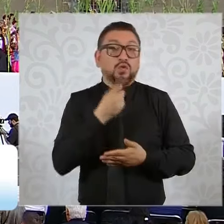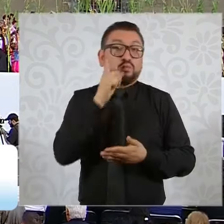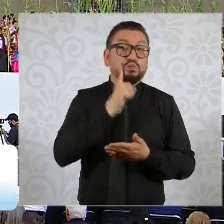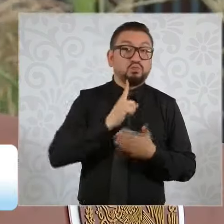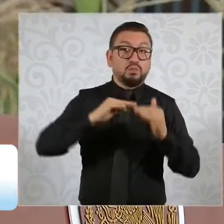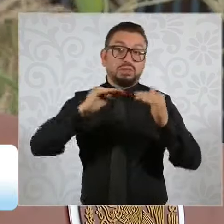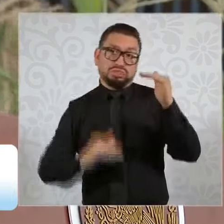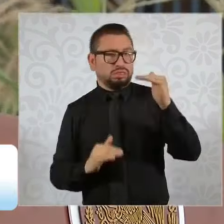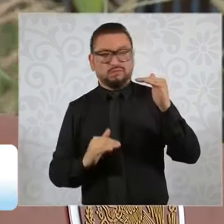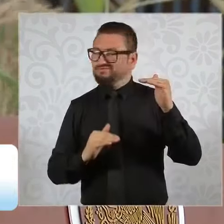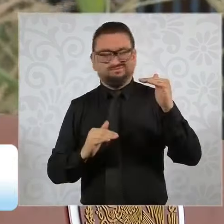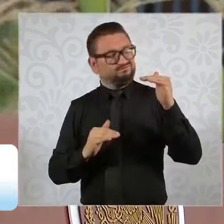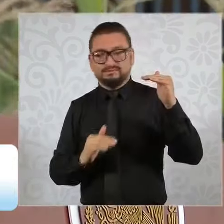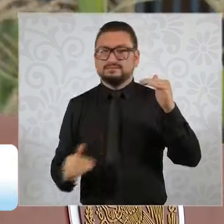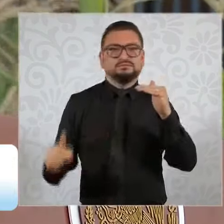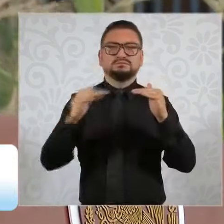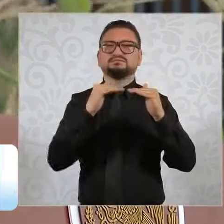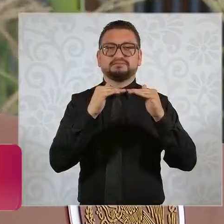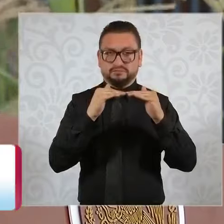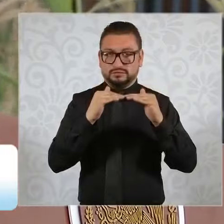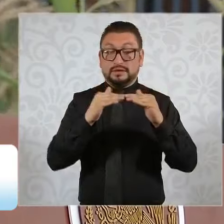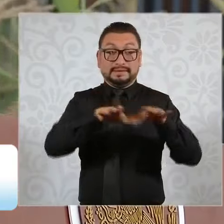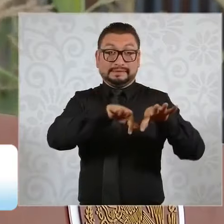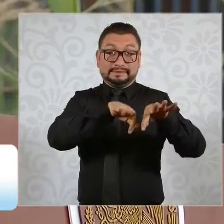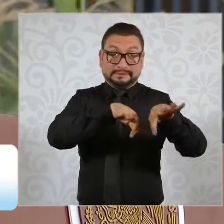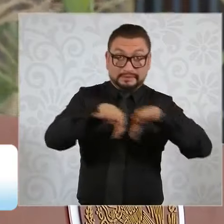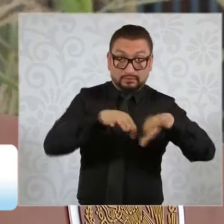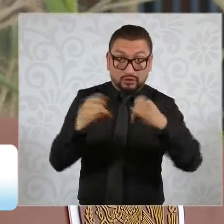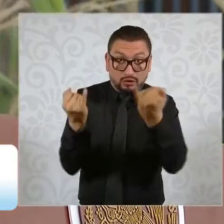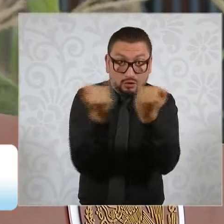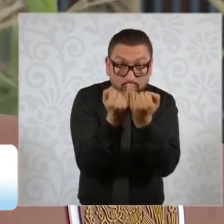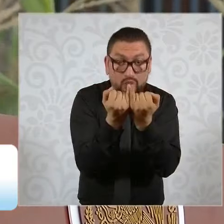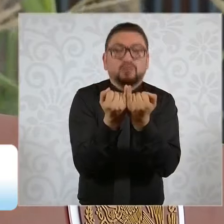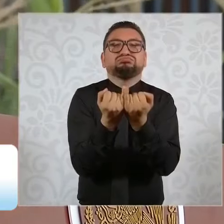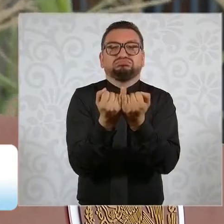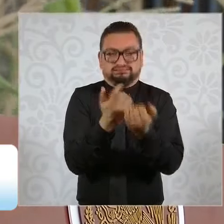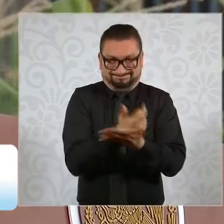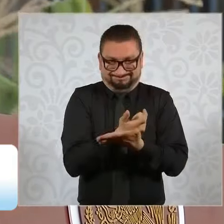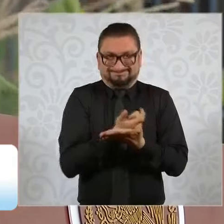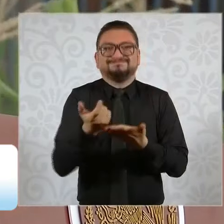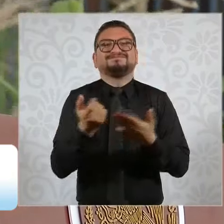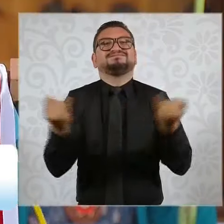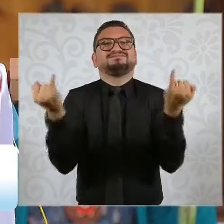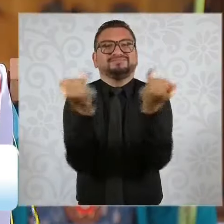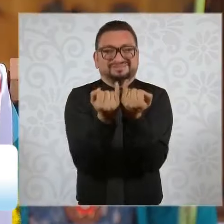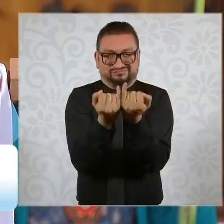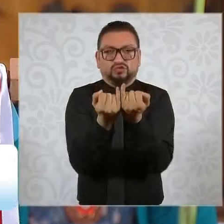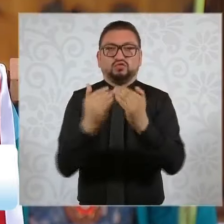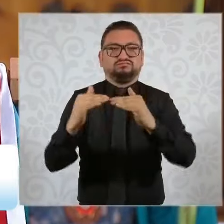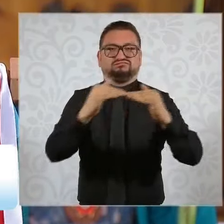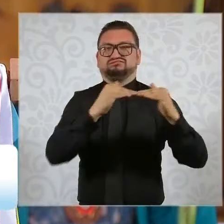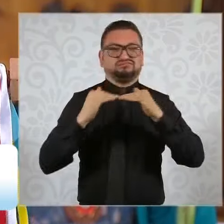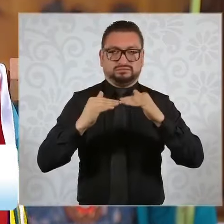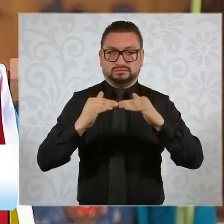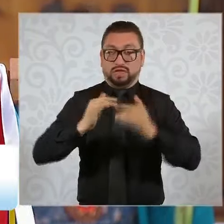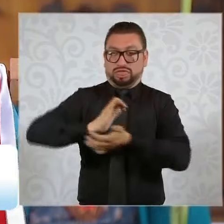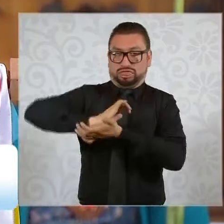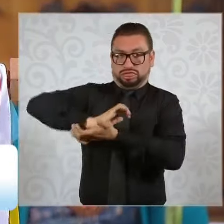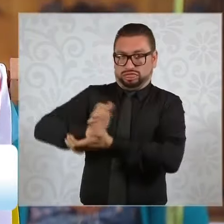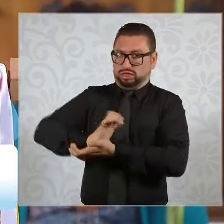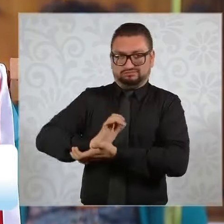hombres y mujeres. A trabajo igual, salario igual. No más discriminación